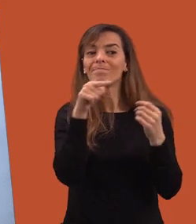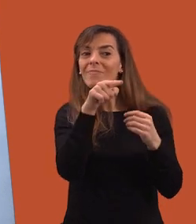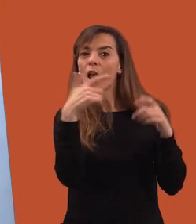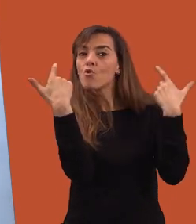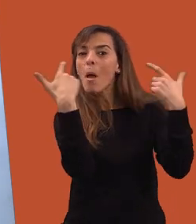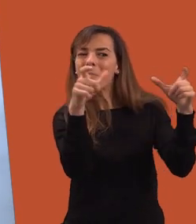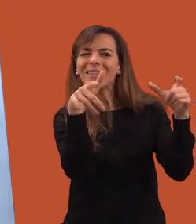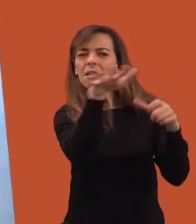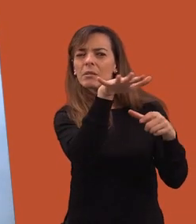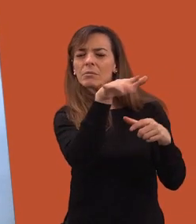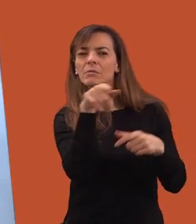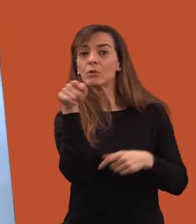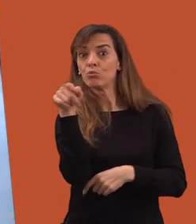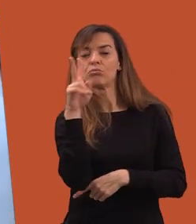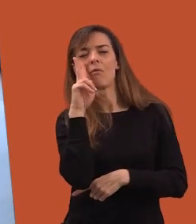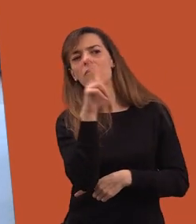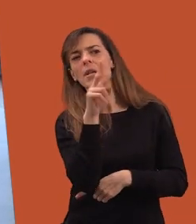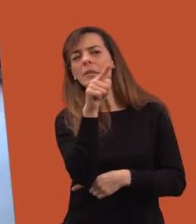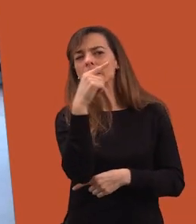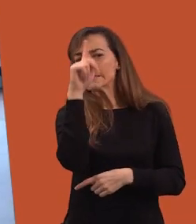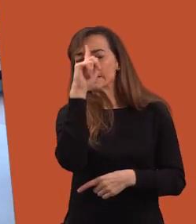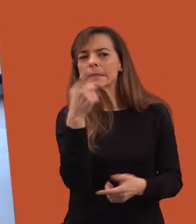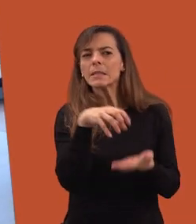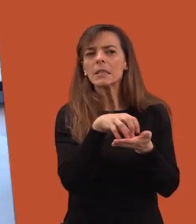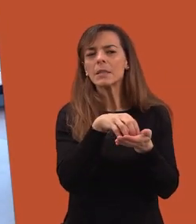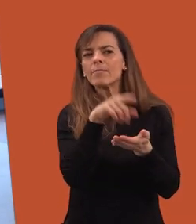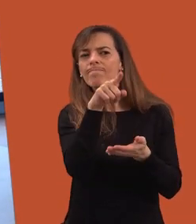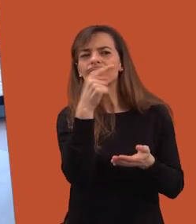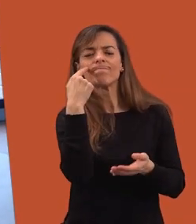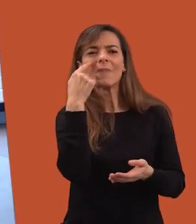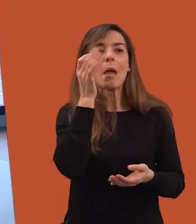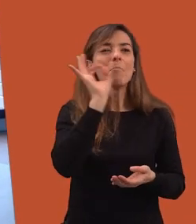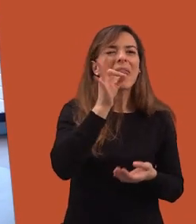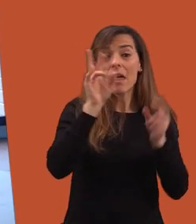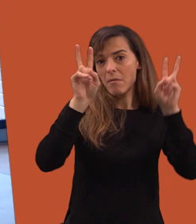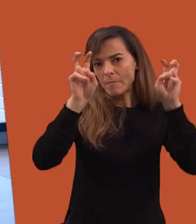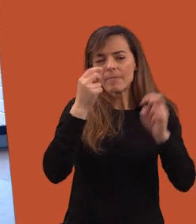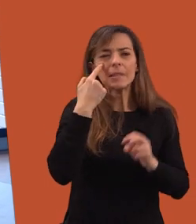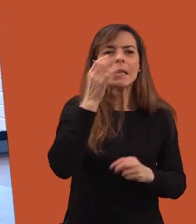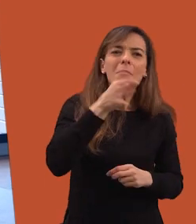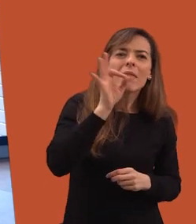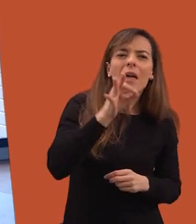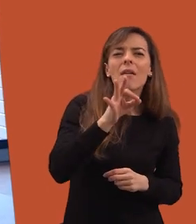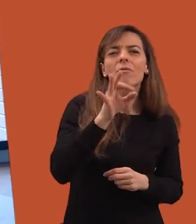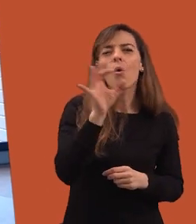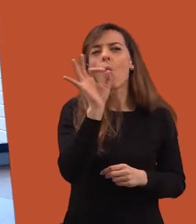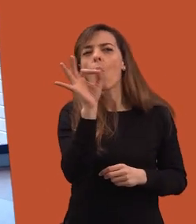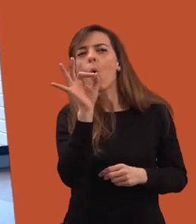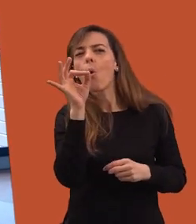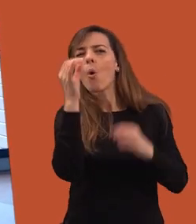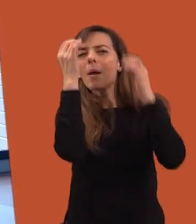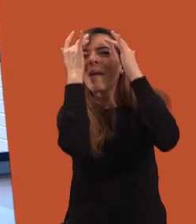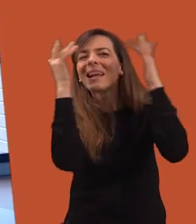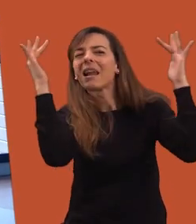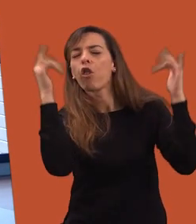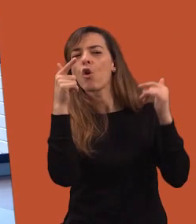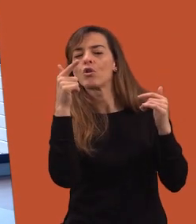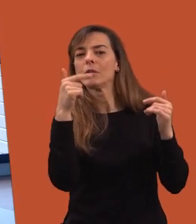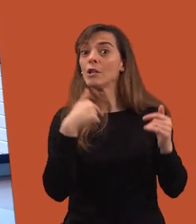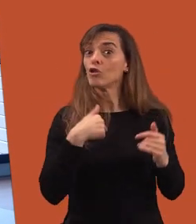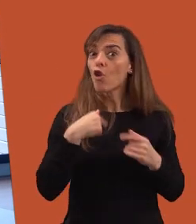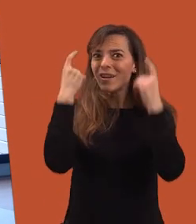hay una parte que no sepas exactamente si es verdadero si es verdadero entre comillas o es una